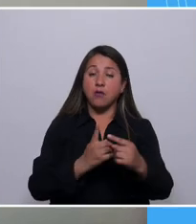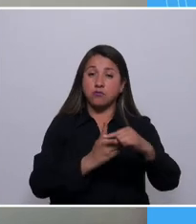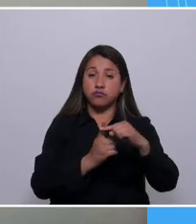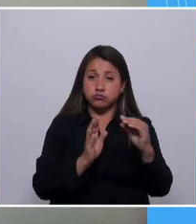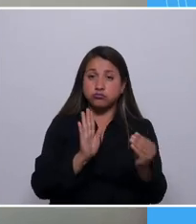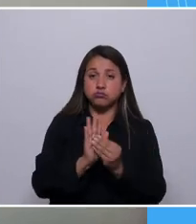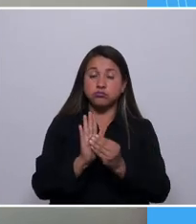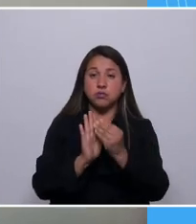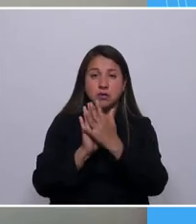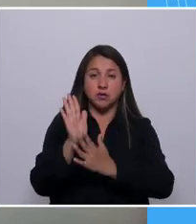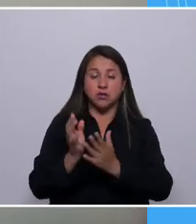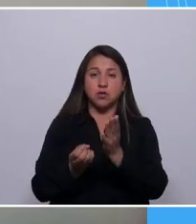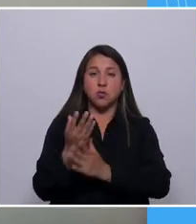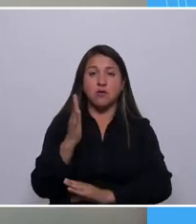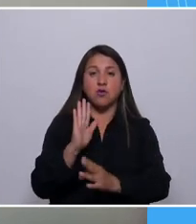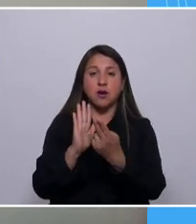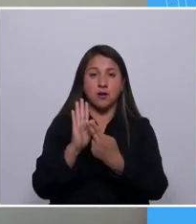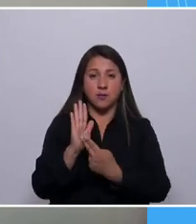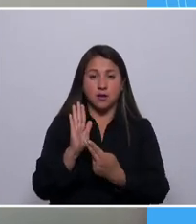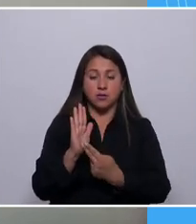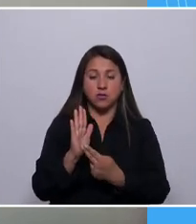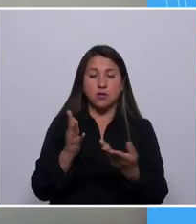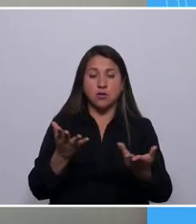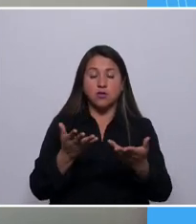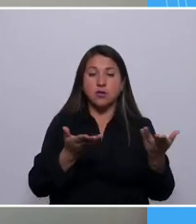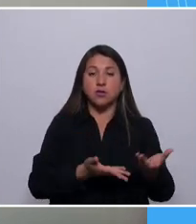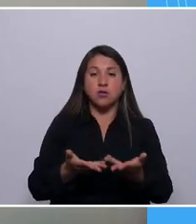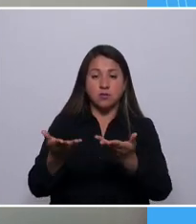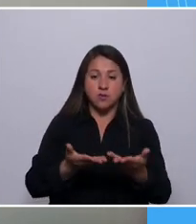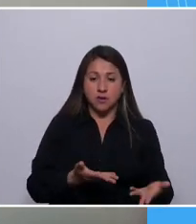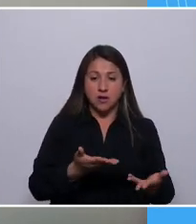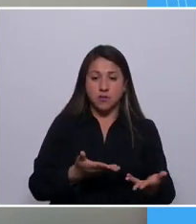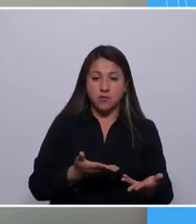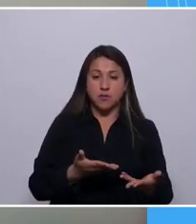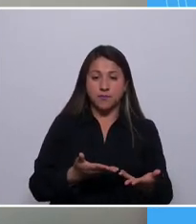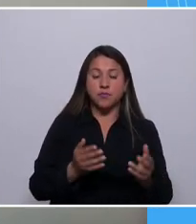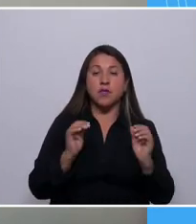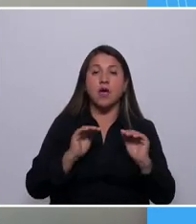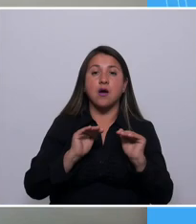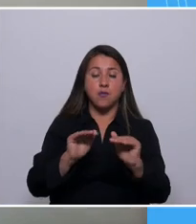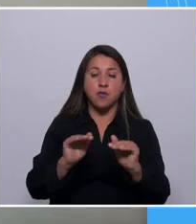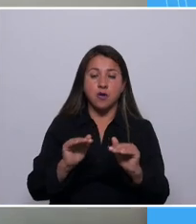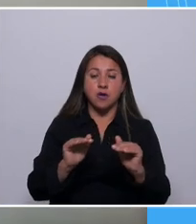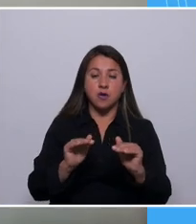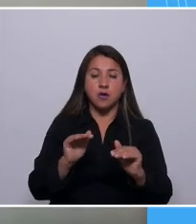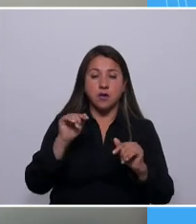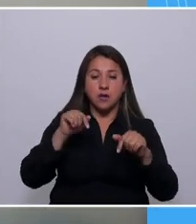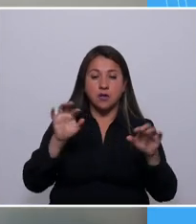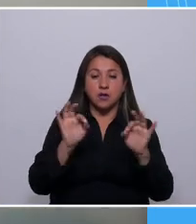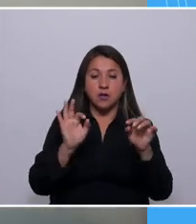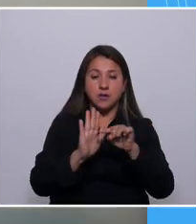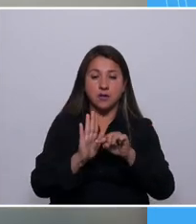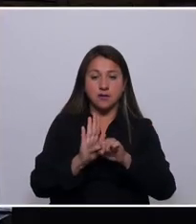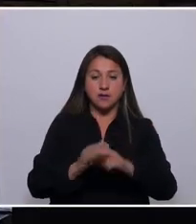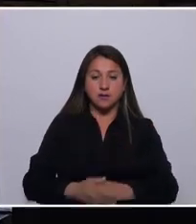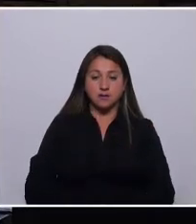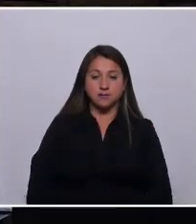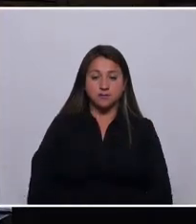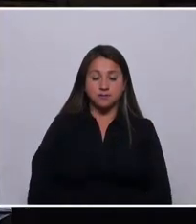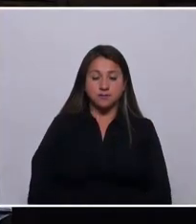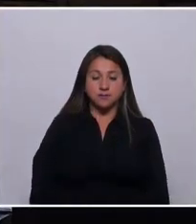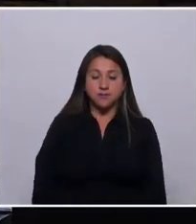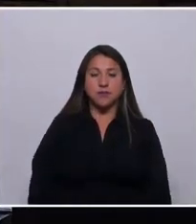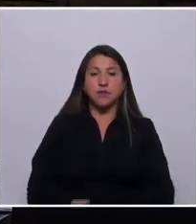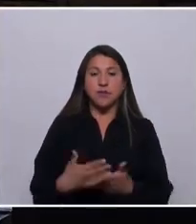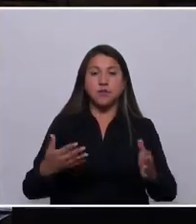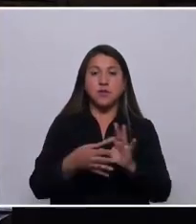este nuevo reglamento. Por lo tanto, los invitamos a que apoyen esta indicación. Muchas